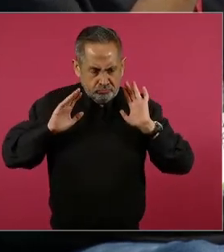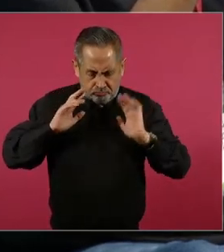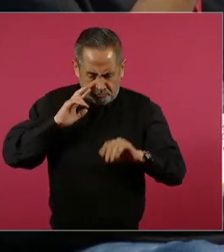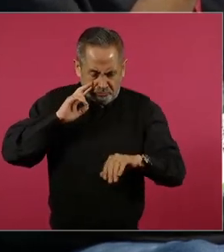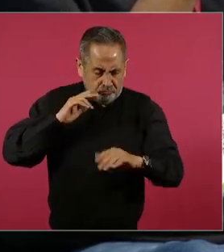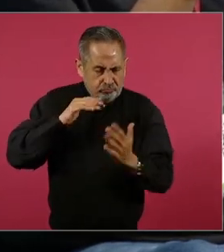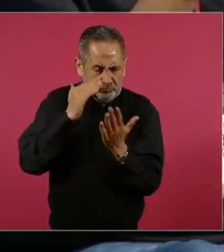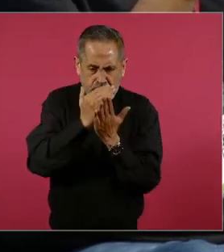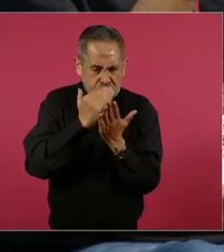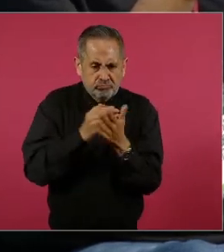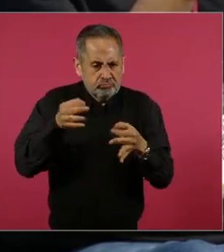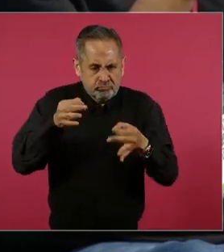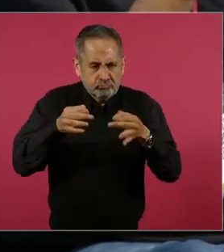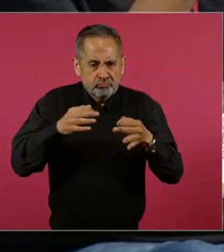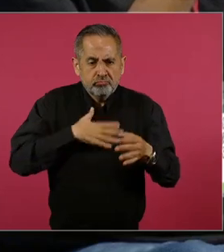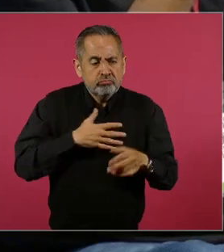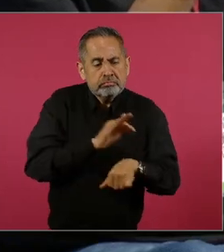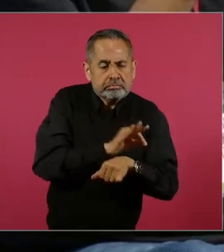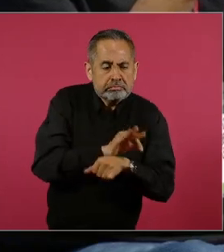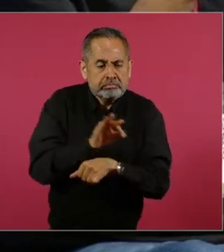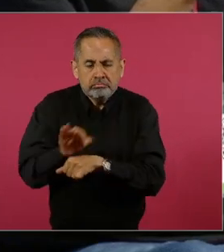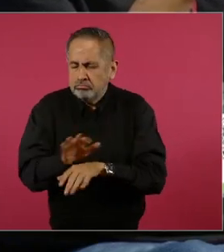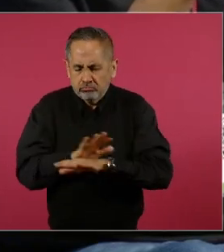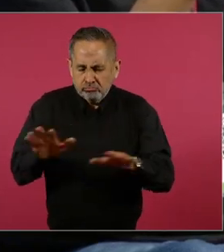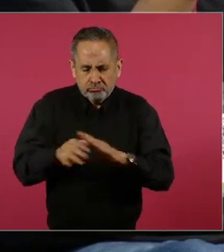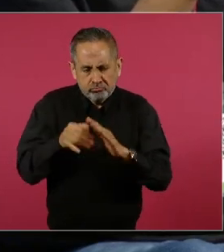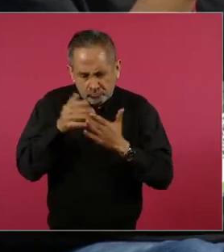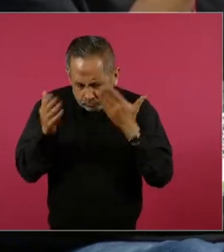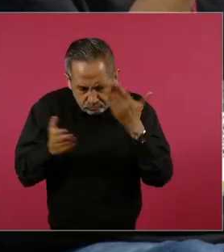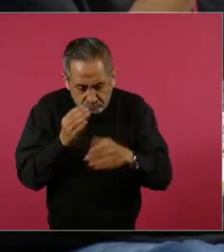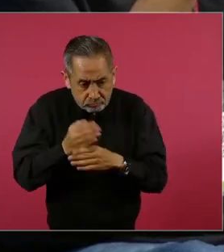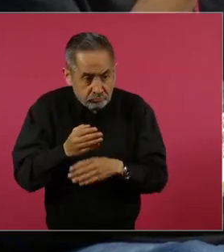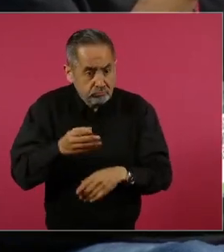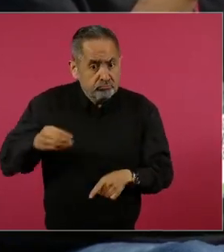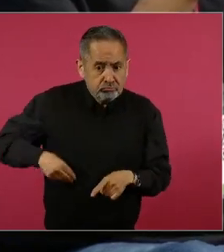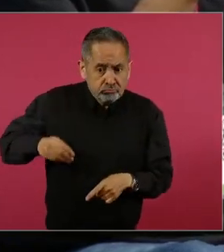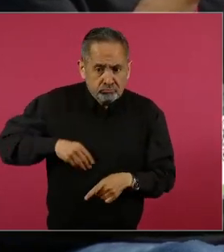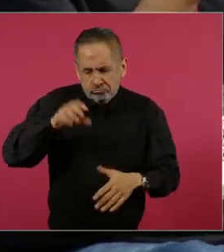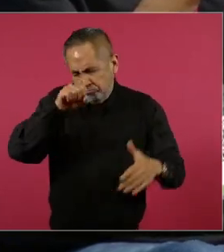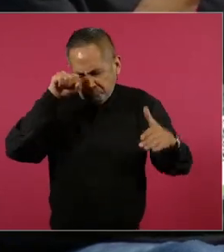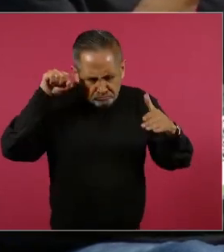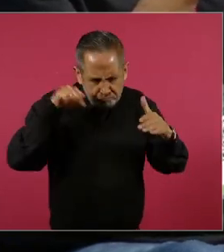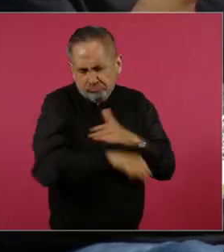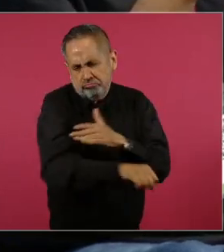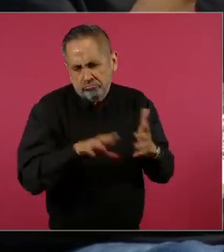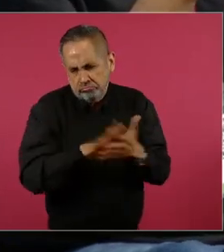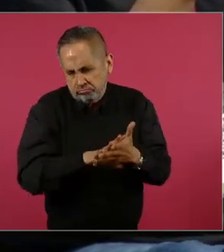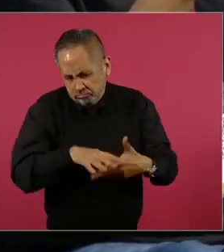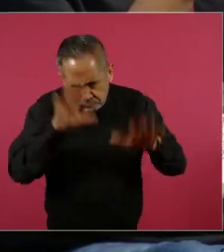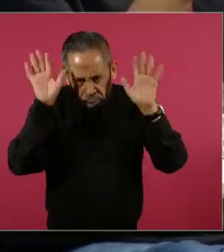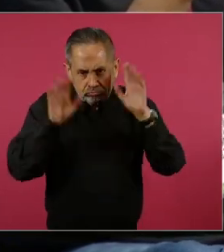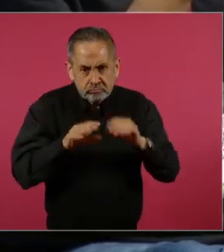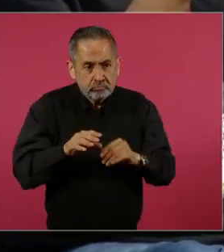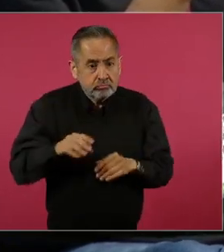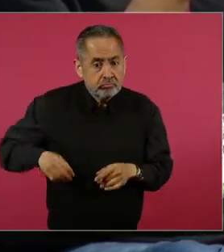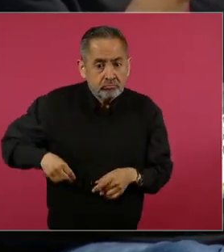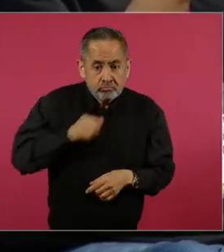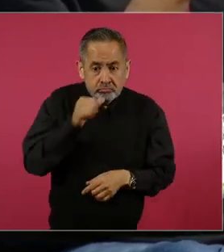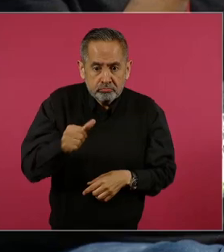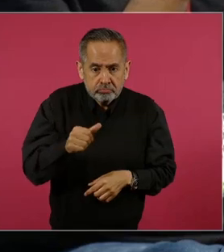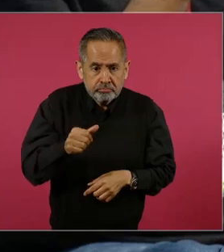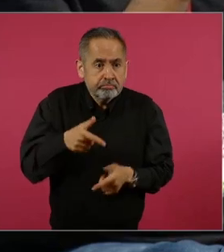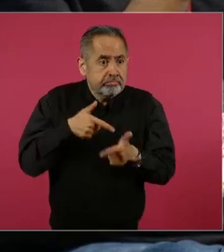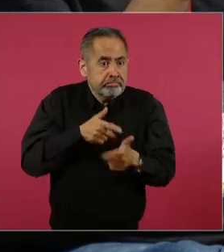ser, pues, ¿no? O sea, que se vea a fondo el tema, si lo hizo, que lo refundan, si no lo hizo, pues que no lo